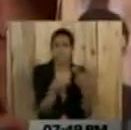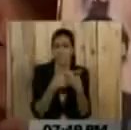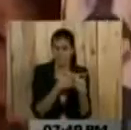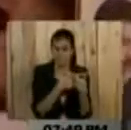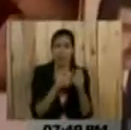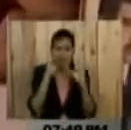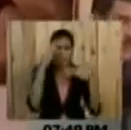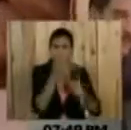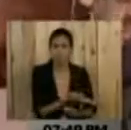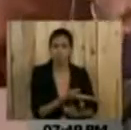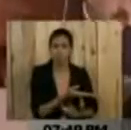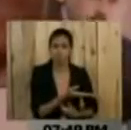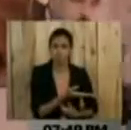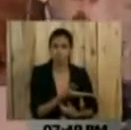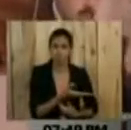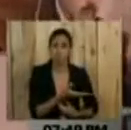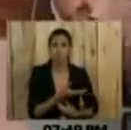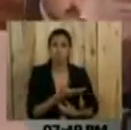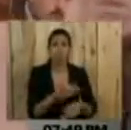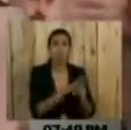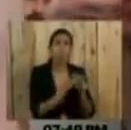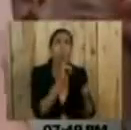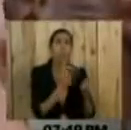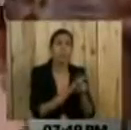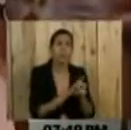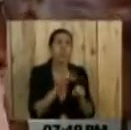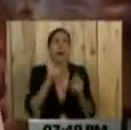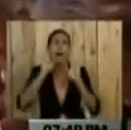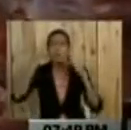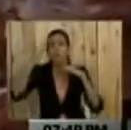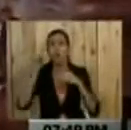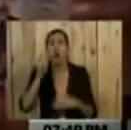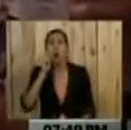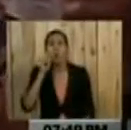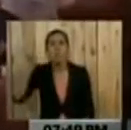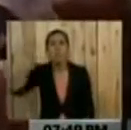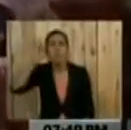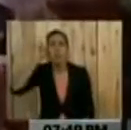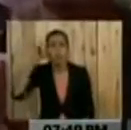¿Cumplir con los caprichos de un demonio llamado Henry Ramos Alú?